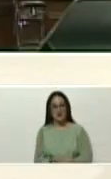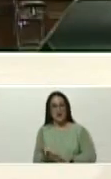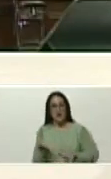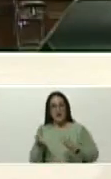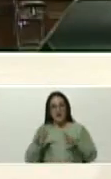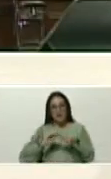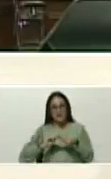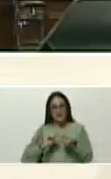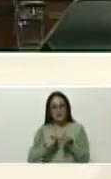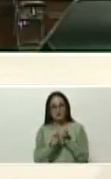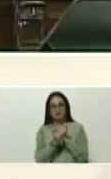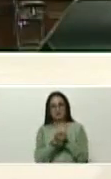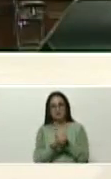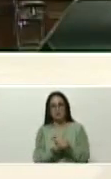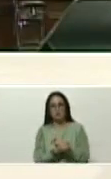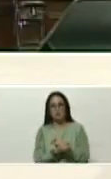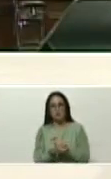renovación